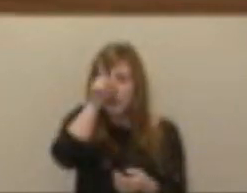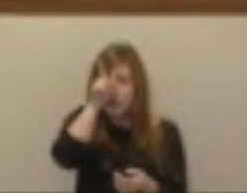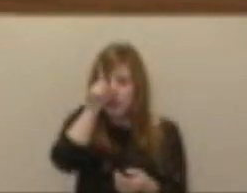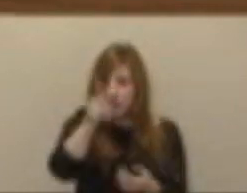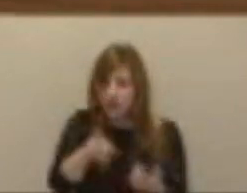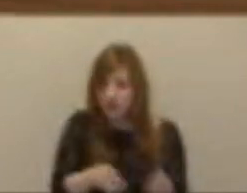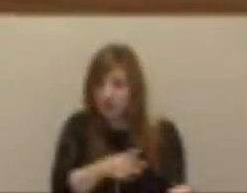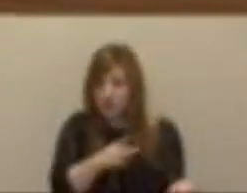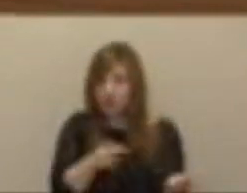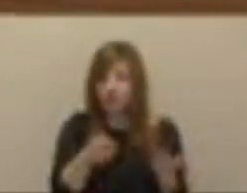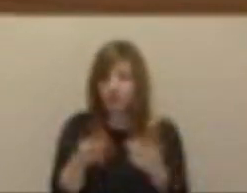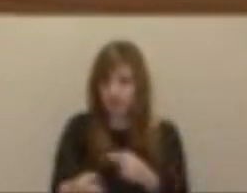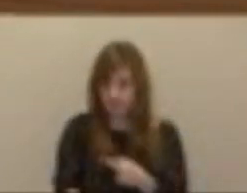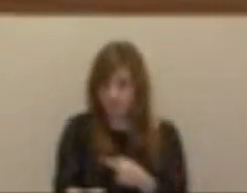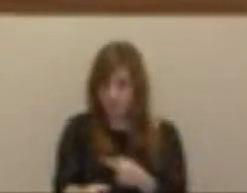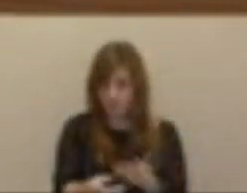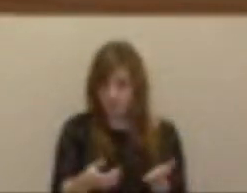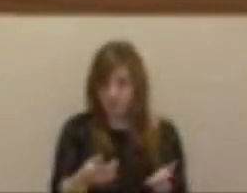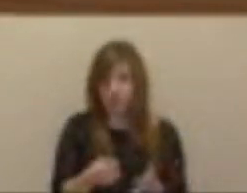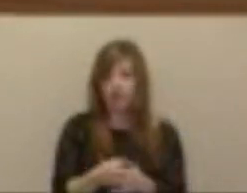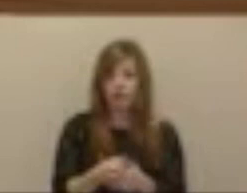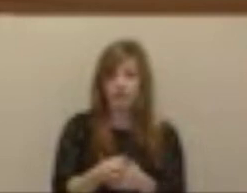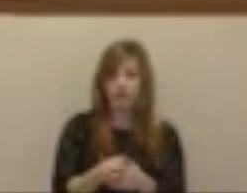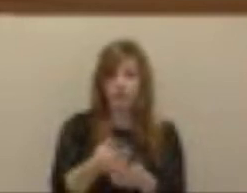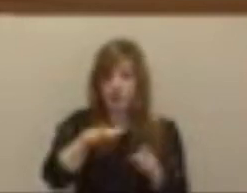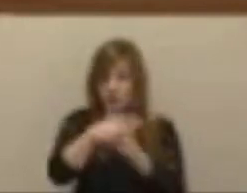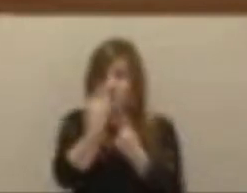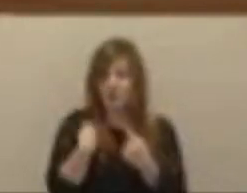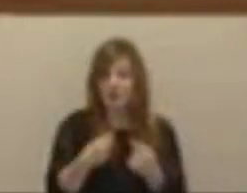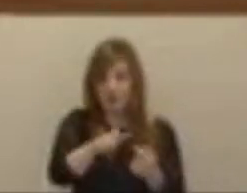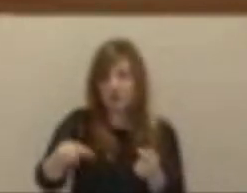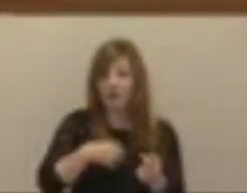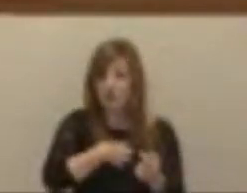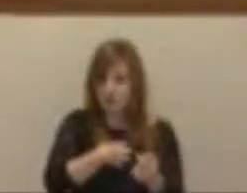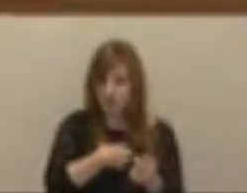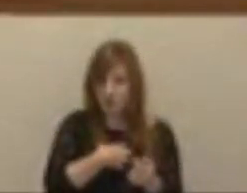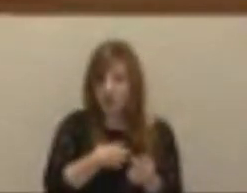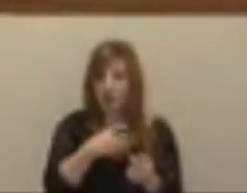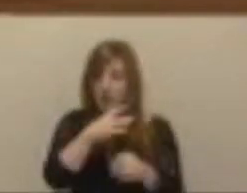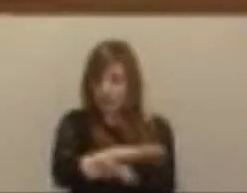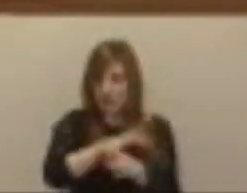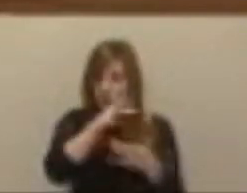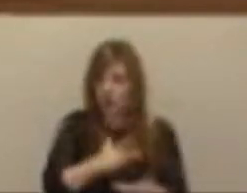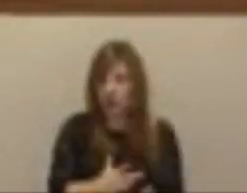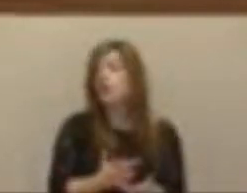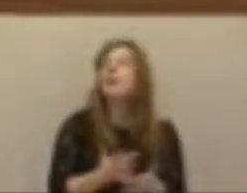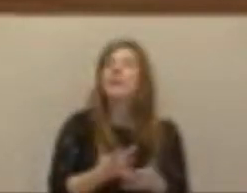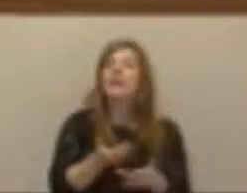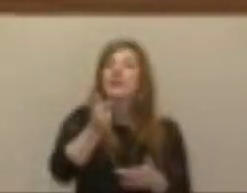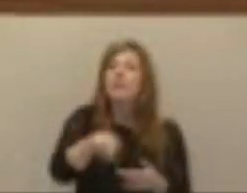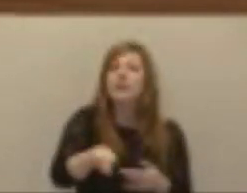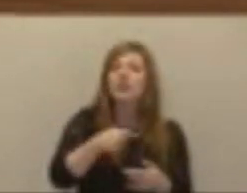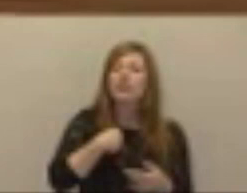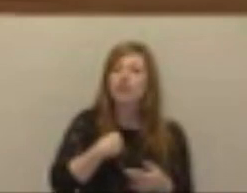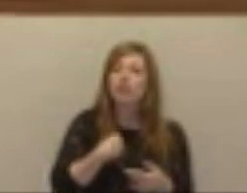se llegue a la misma situación que tienen los empleados públicos del Estado en este momento. No solamente eso, sino que también le mantengo